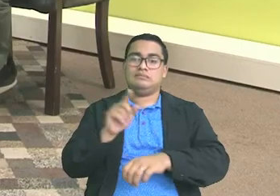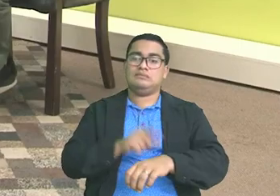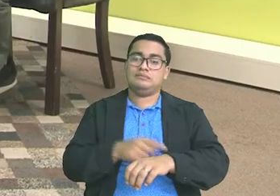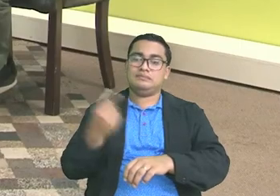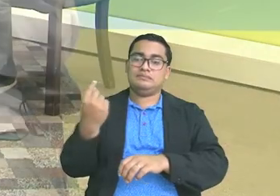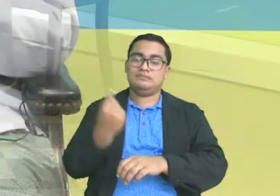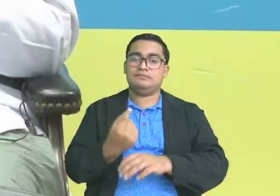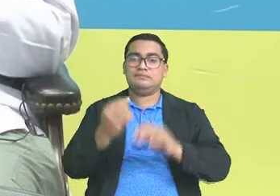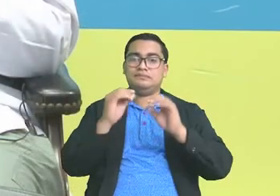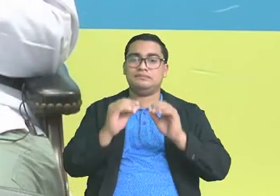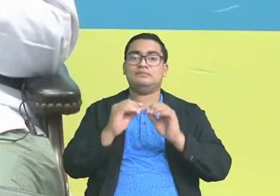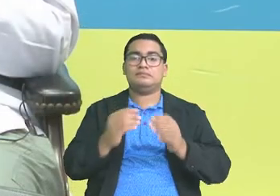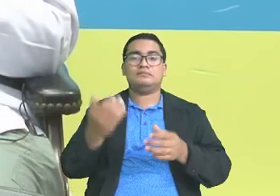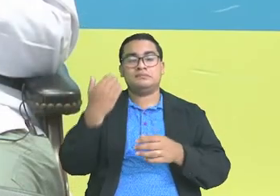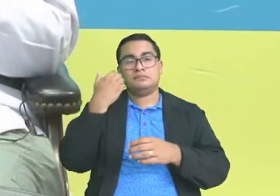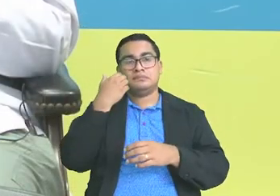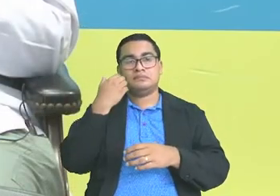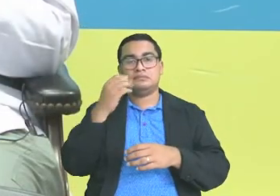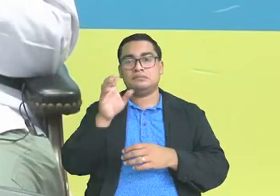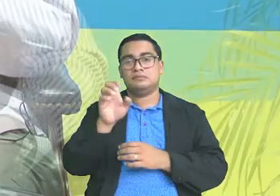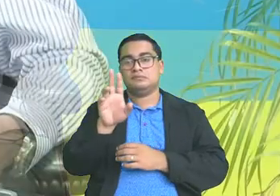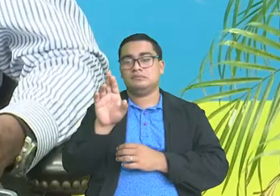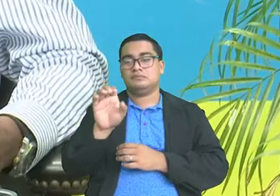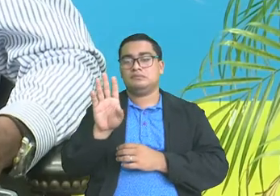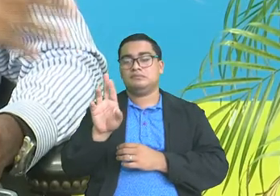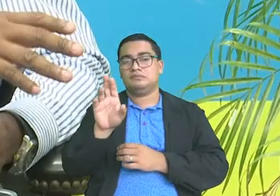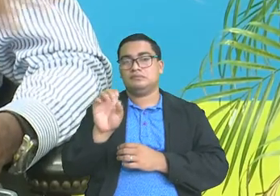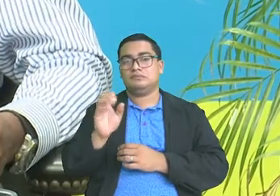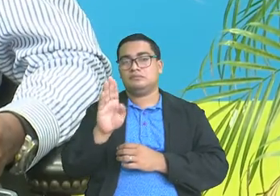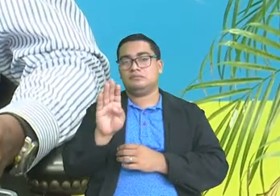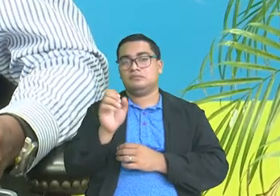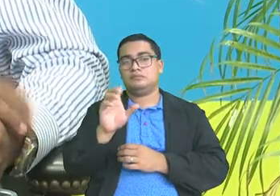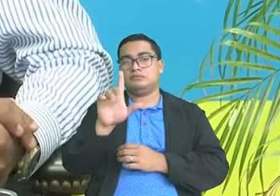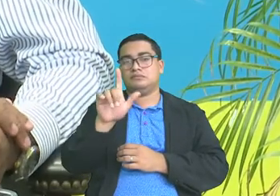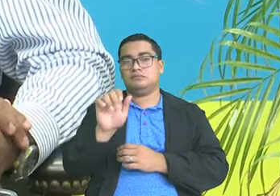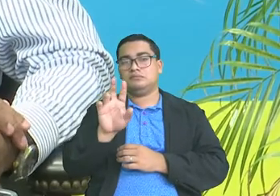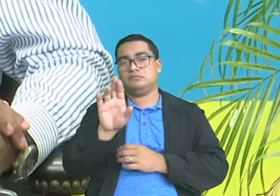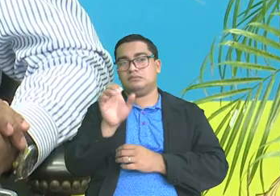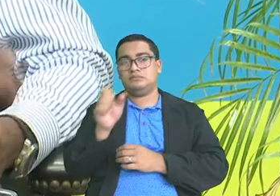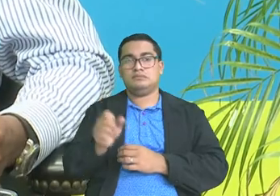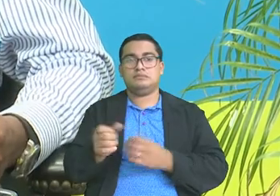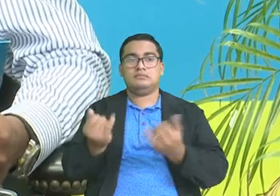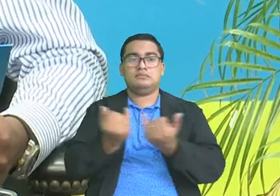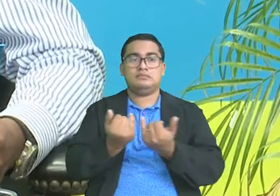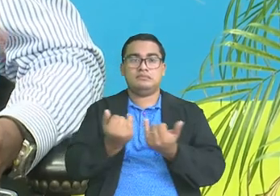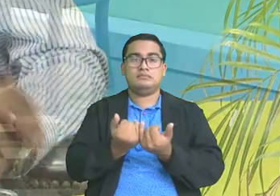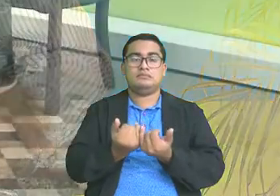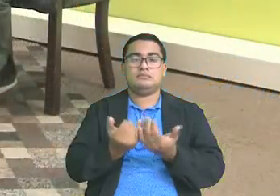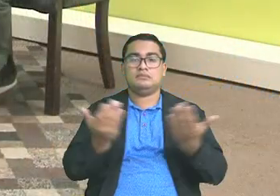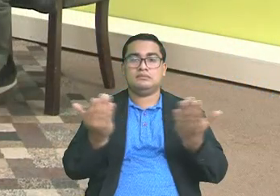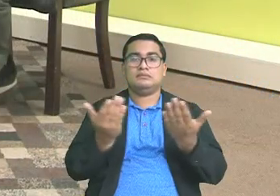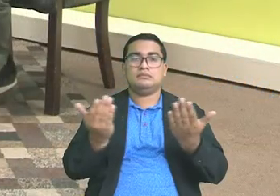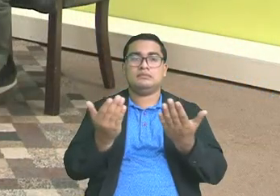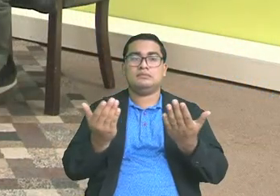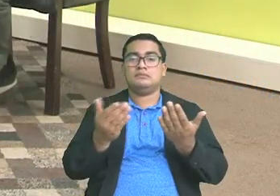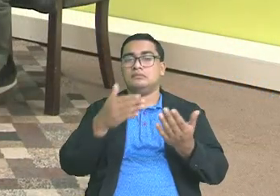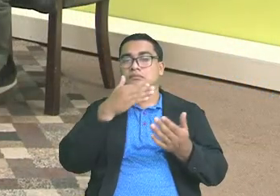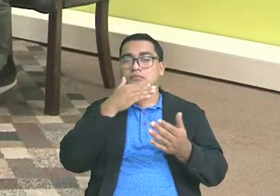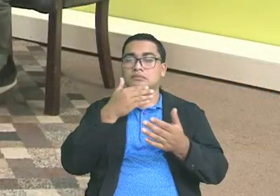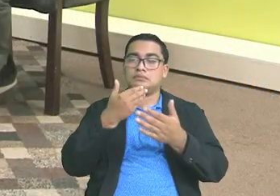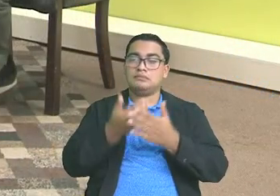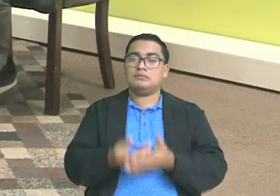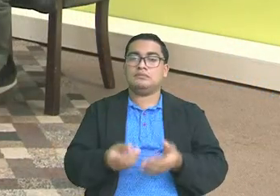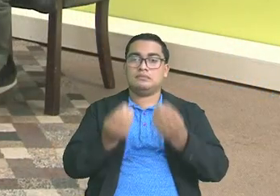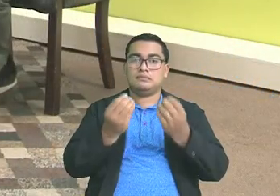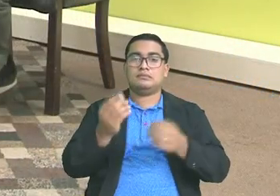sobre lo que es las enfermedades cerebrovascular, que son isquémicas, como el derrame cerebral, que es el hemorrágico. Gracias,